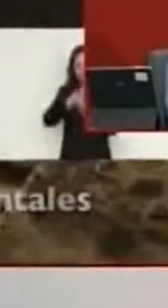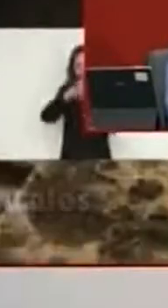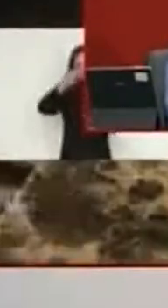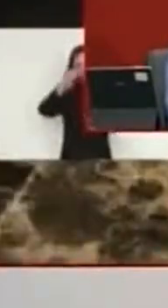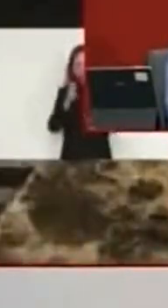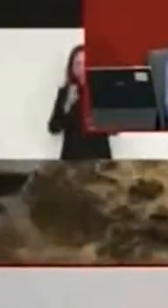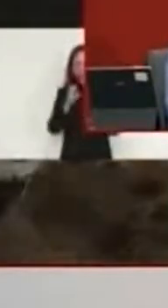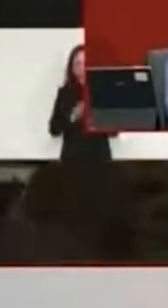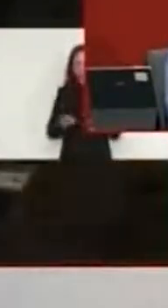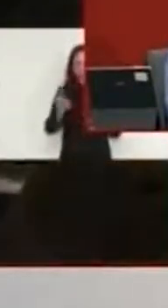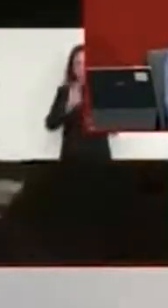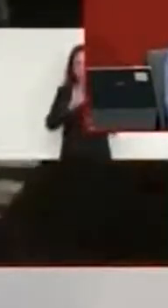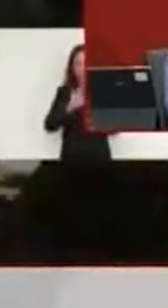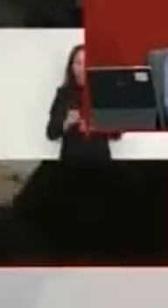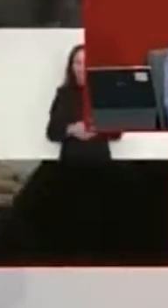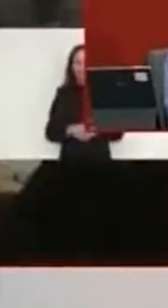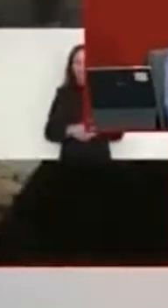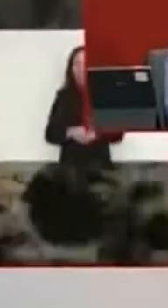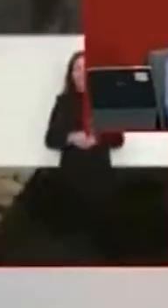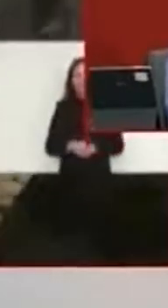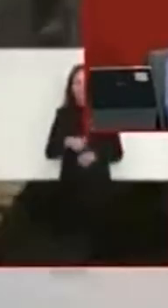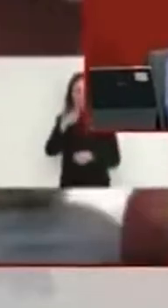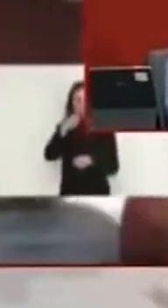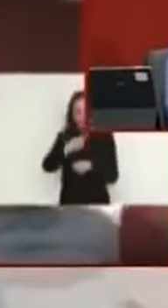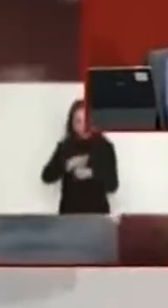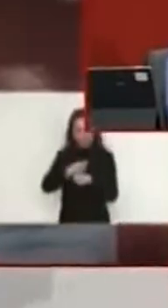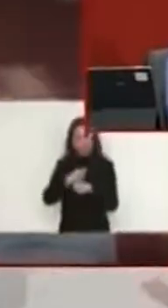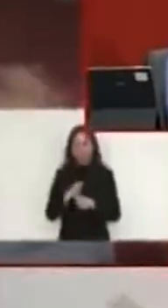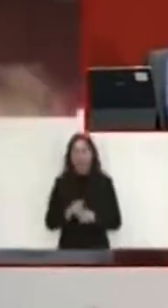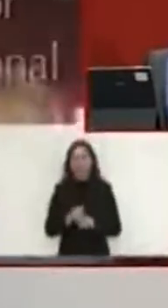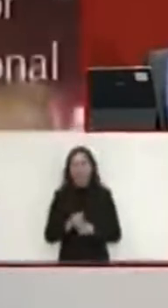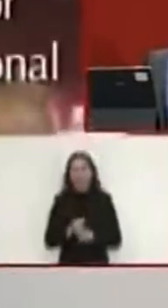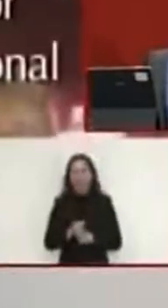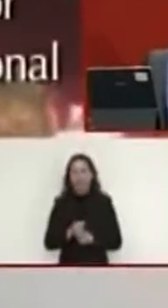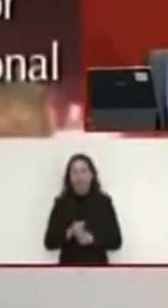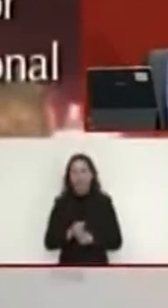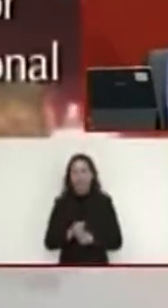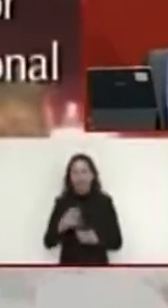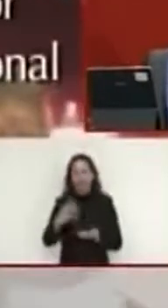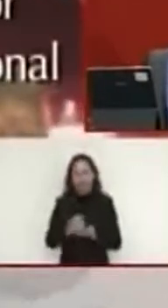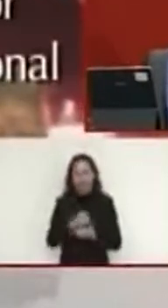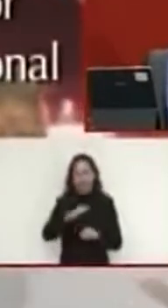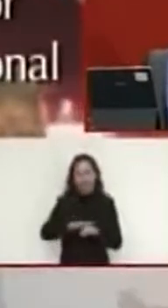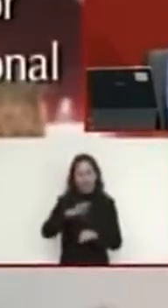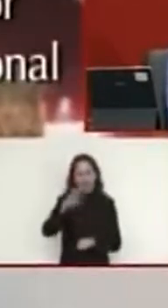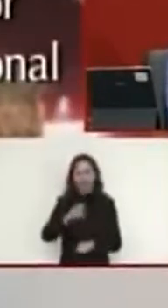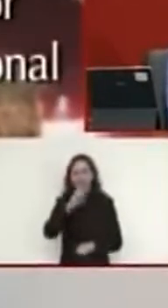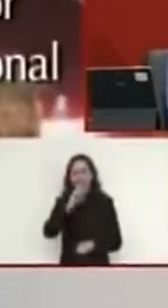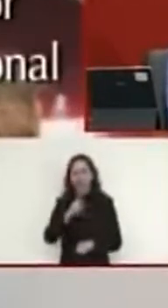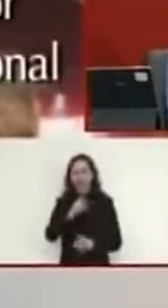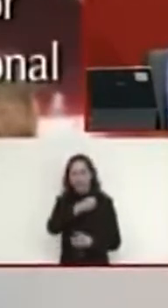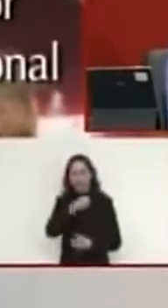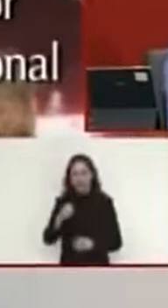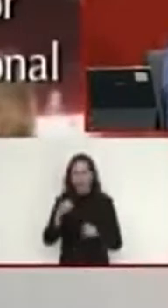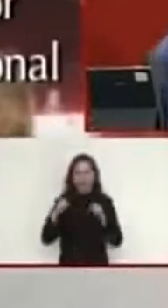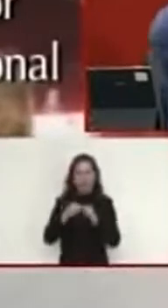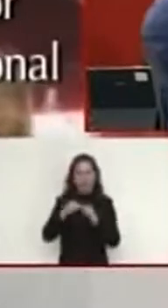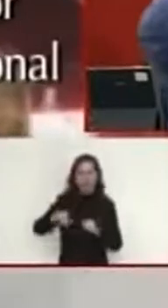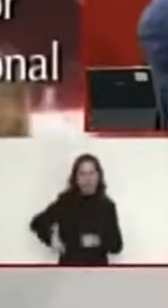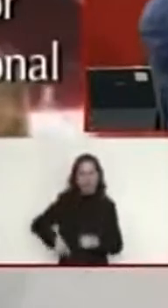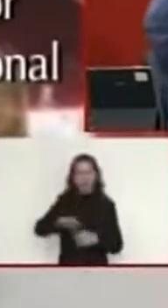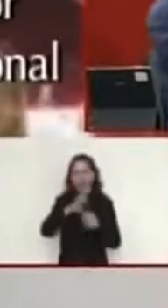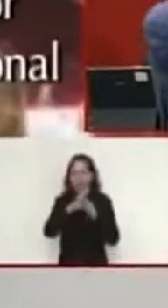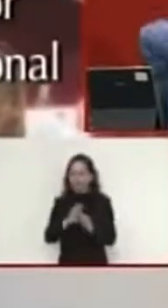comercios. Así es. Yo veo cada vez más edificios, por lo menos en la Ciudad de México, que en la planta baja, por lo menos si hay una, ya hay tiendas, si hay, o sea, que